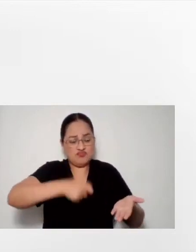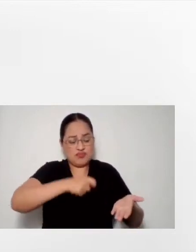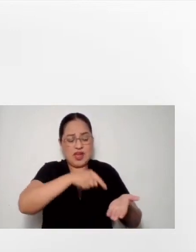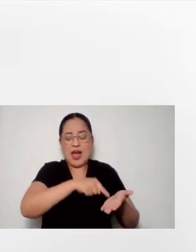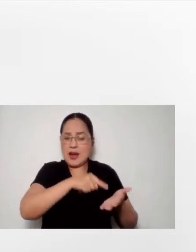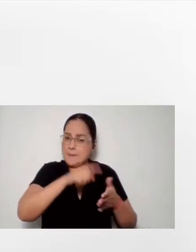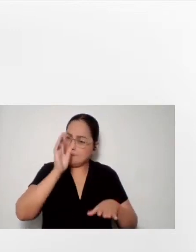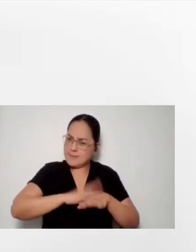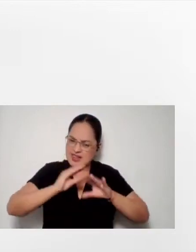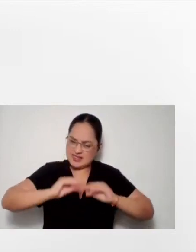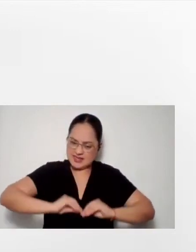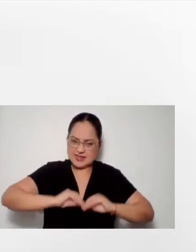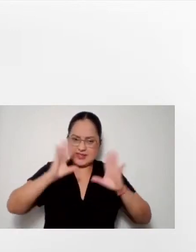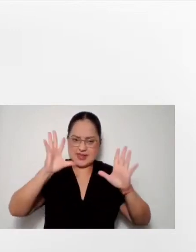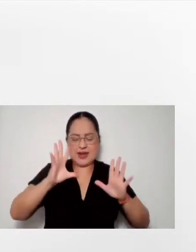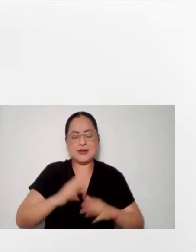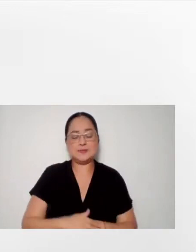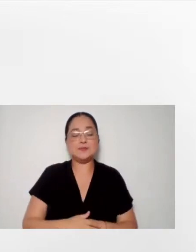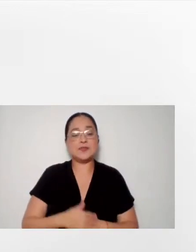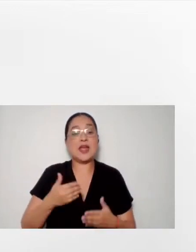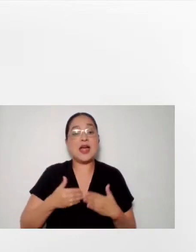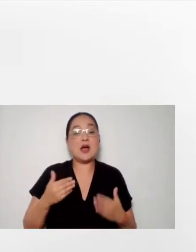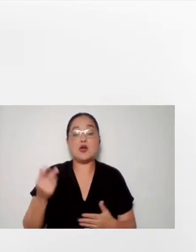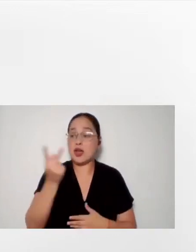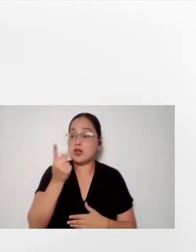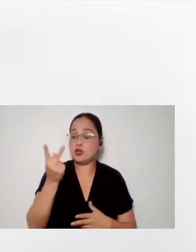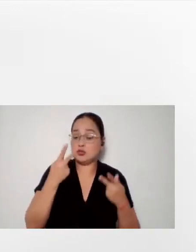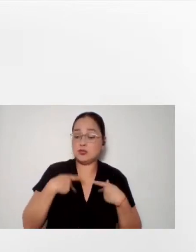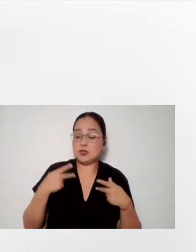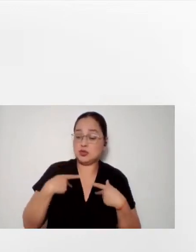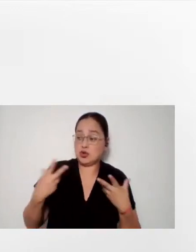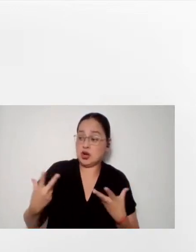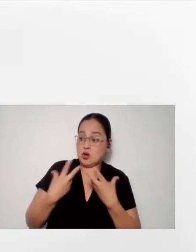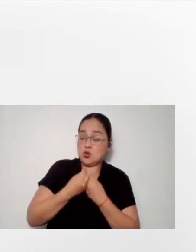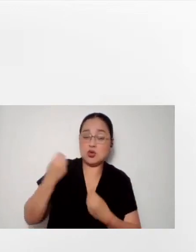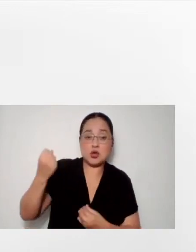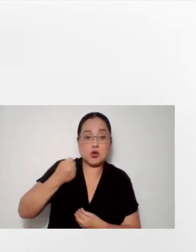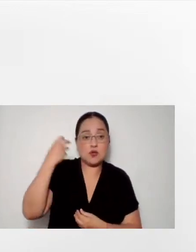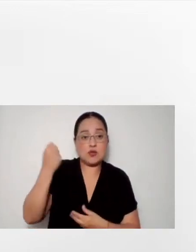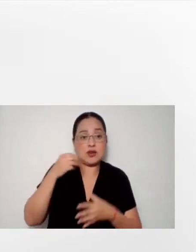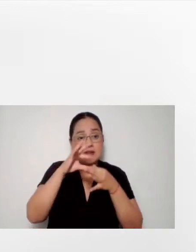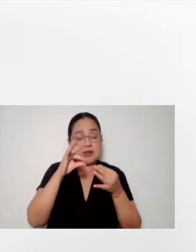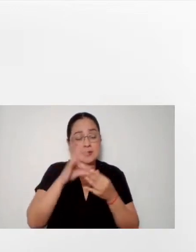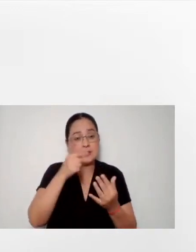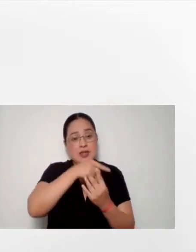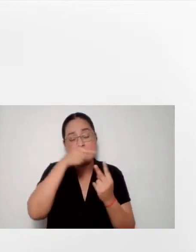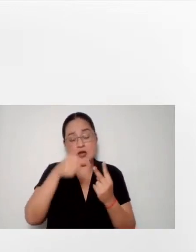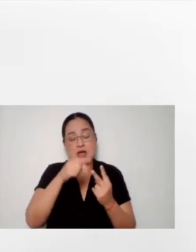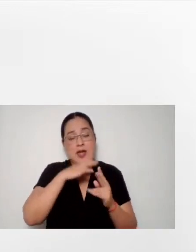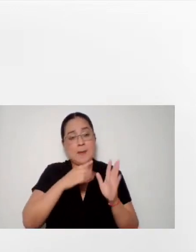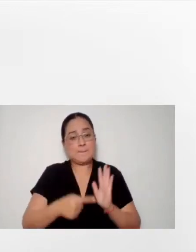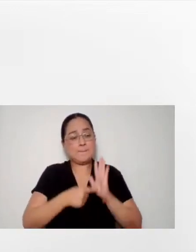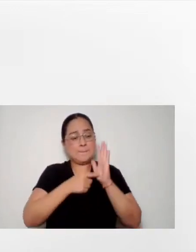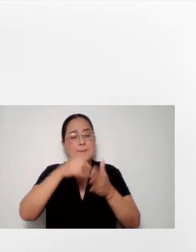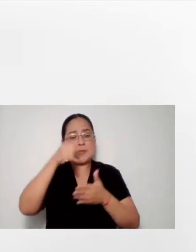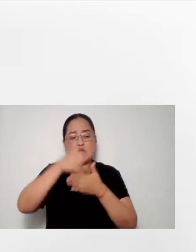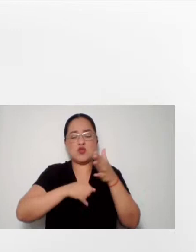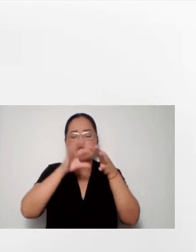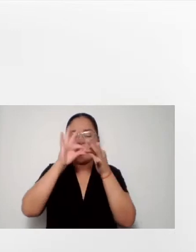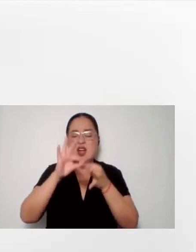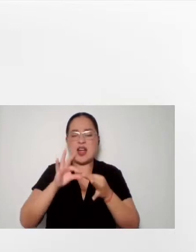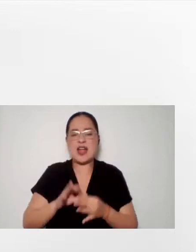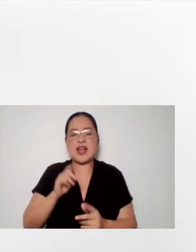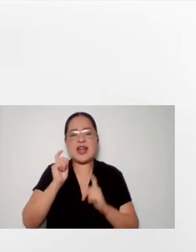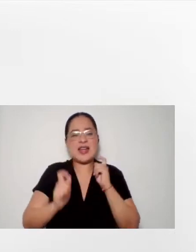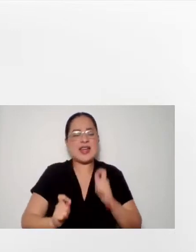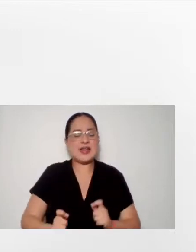ahorita nuestras panelistas nos van a apoyar con presentando el cuaderno un poco en cada uno de los